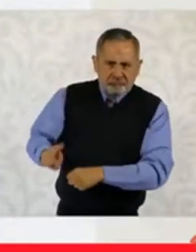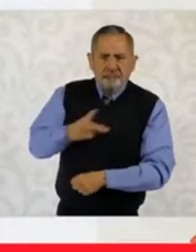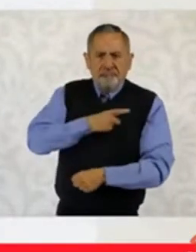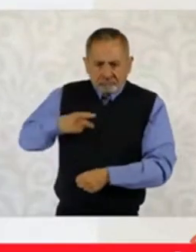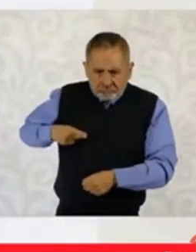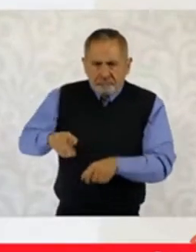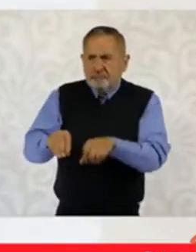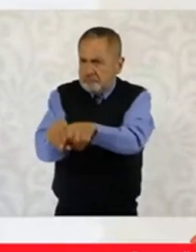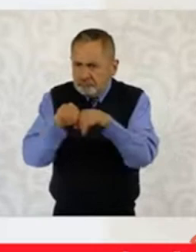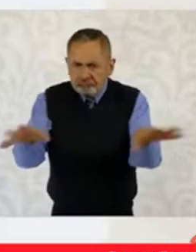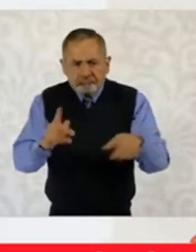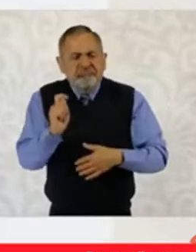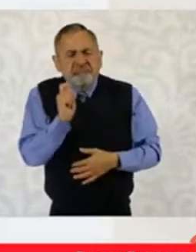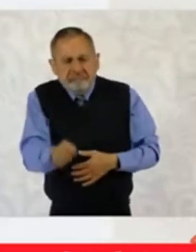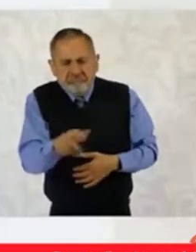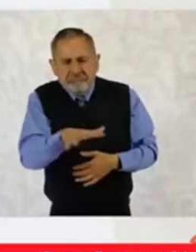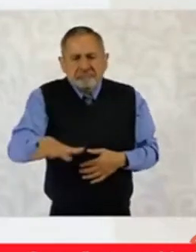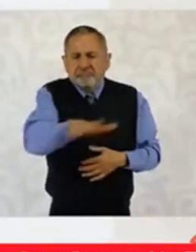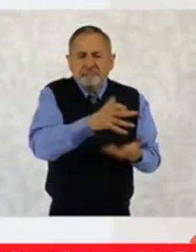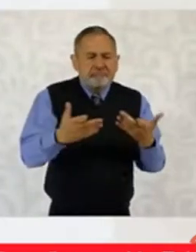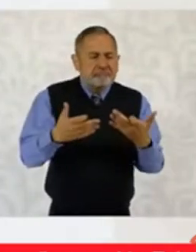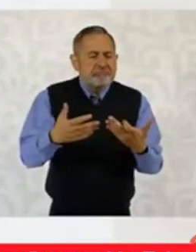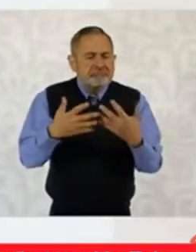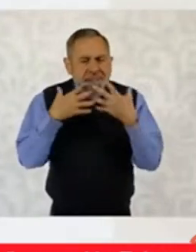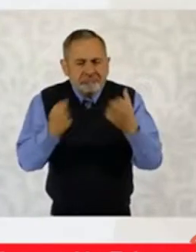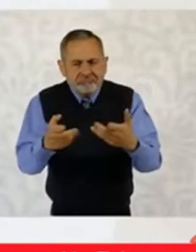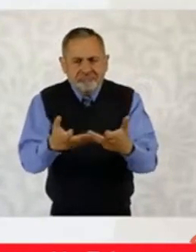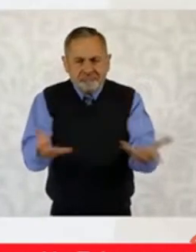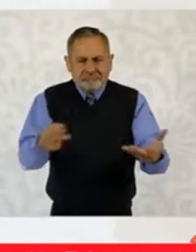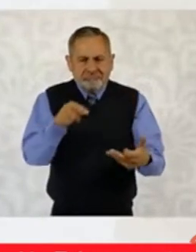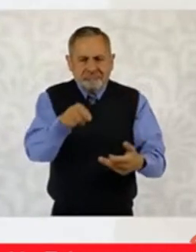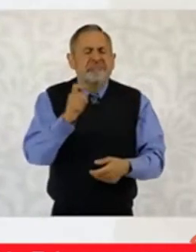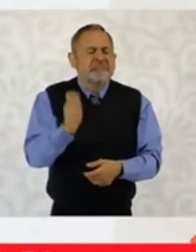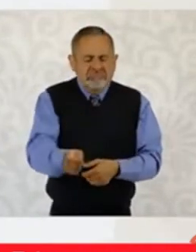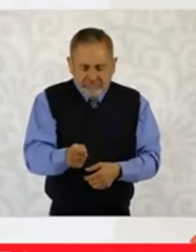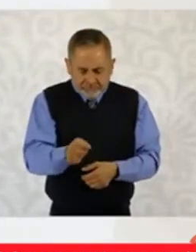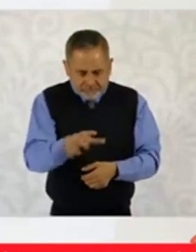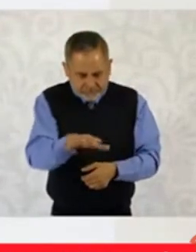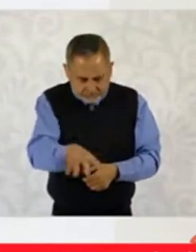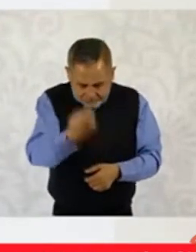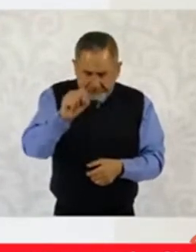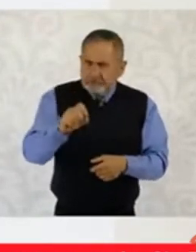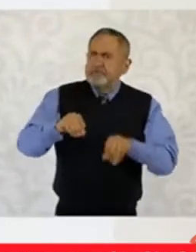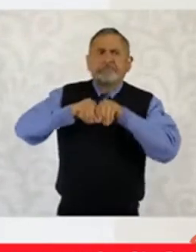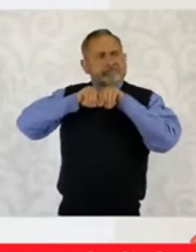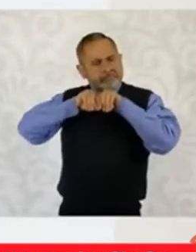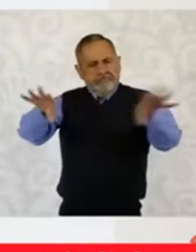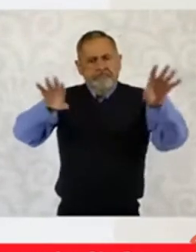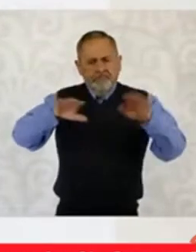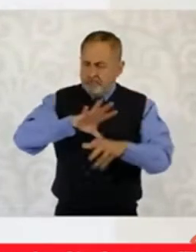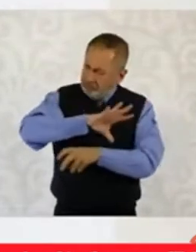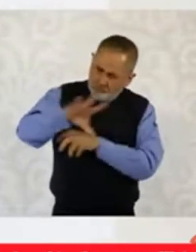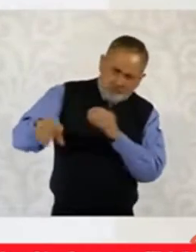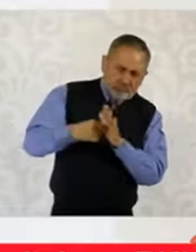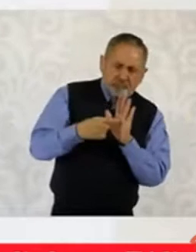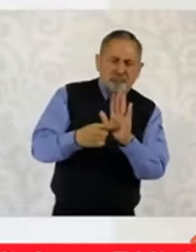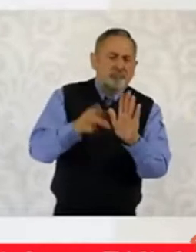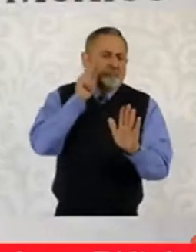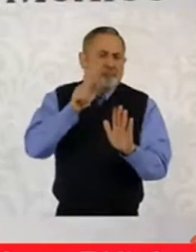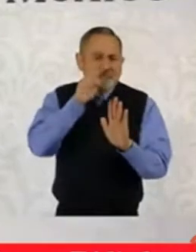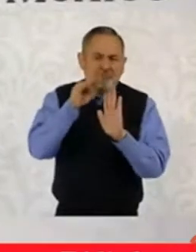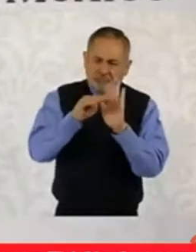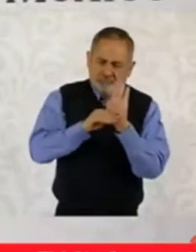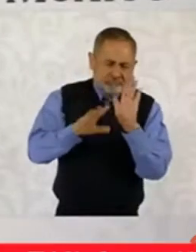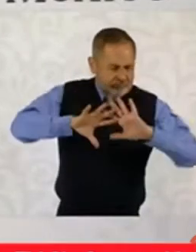de qué hay en ese rancho hasta ahora, aun cuando haya habido, y se le tiene que entregar todas las evidencias a la